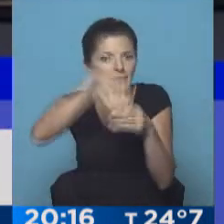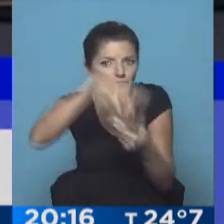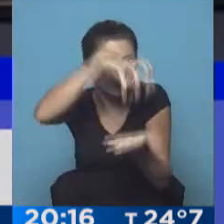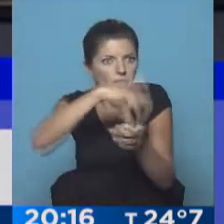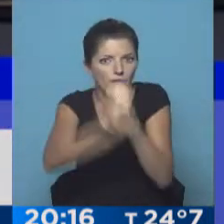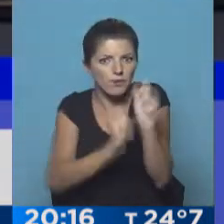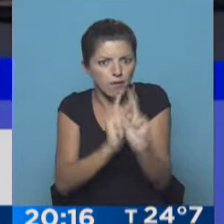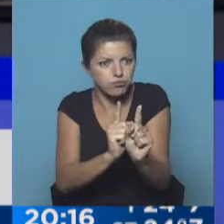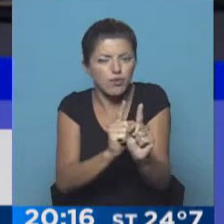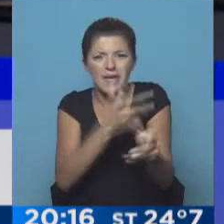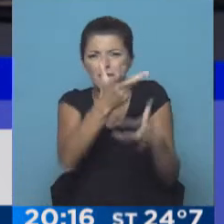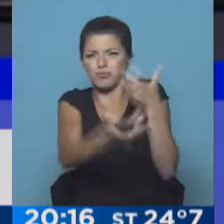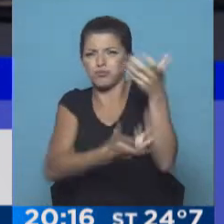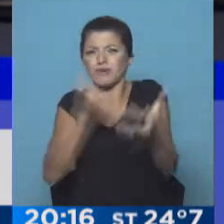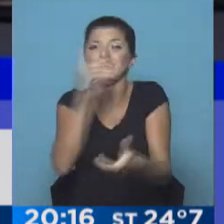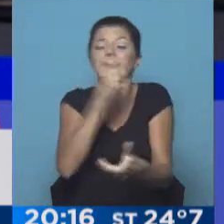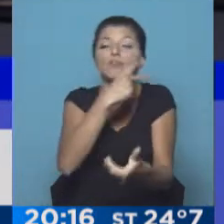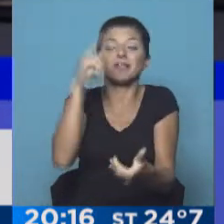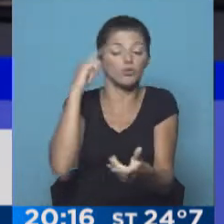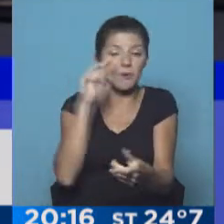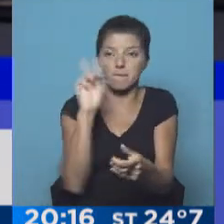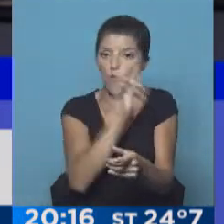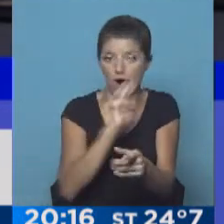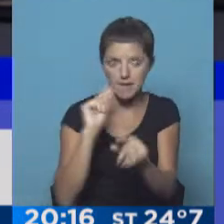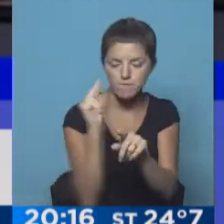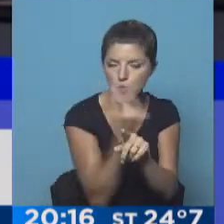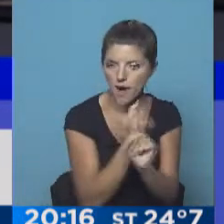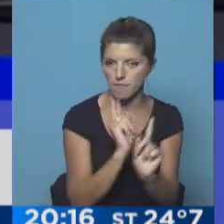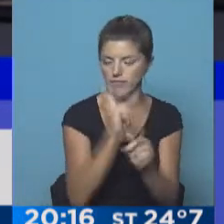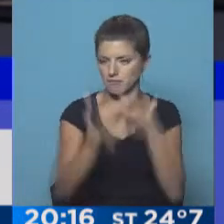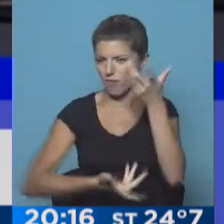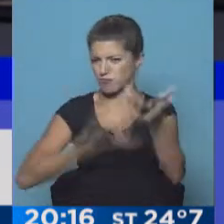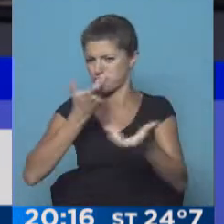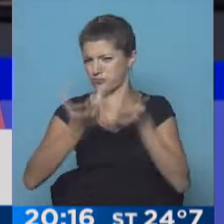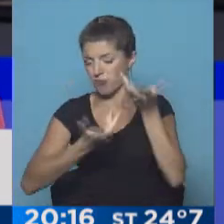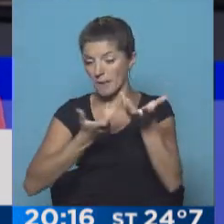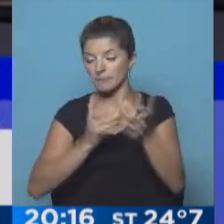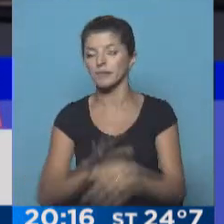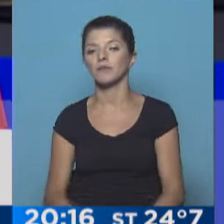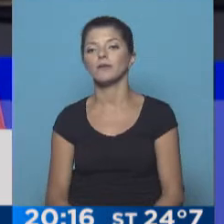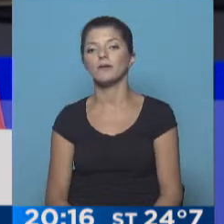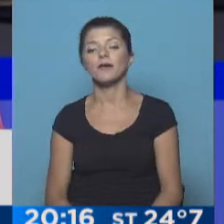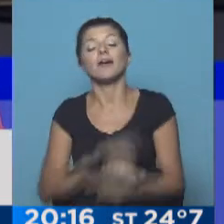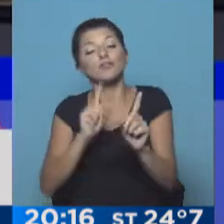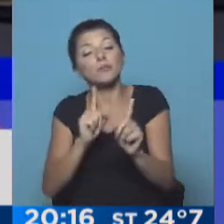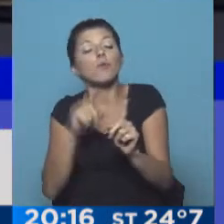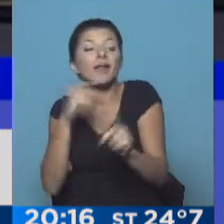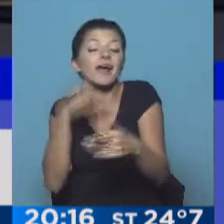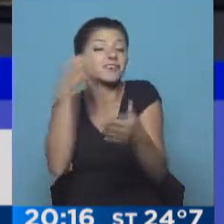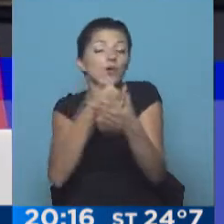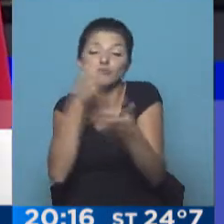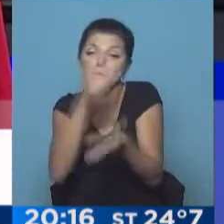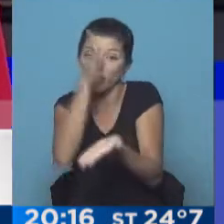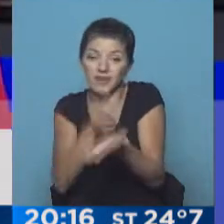no, y mueren 129 trabajadoras. Este hecho tan trágico, que tenía que ver con la reivindicación de derechos laborales, fue